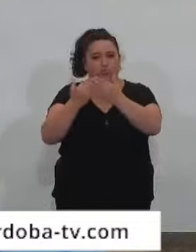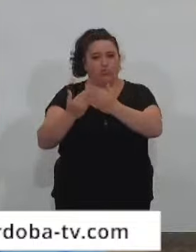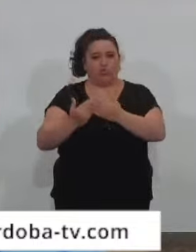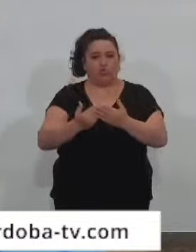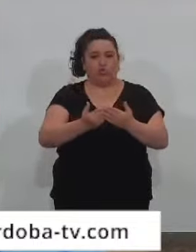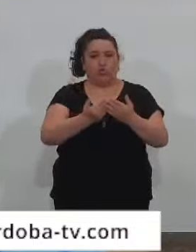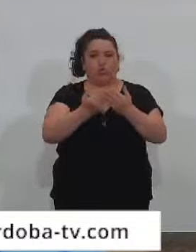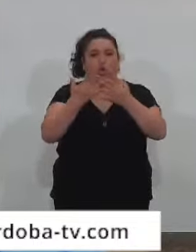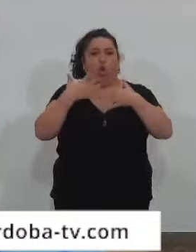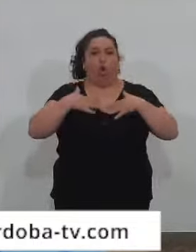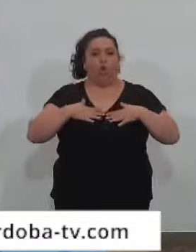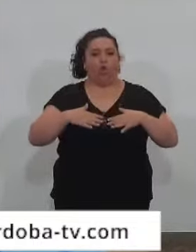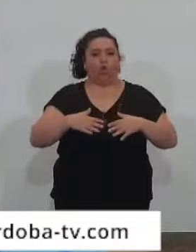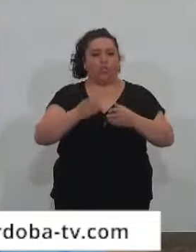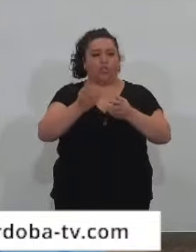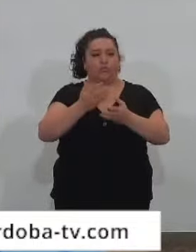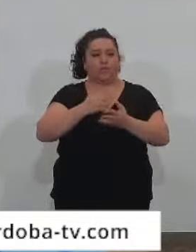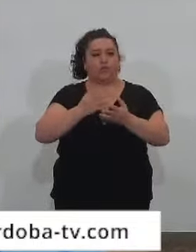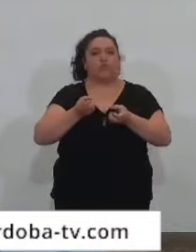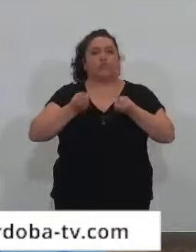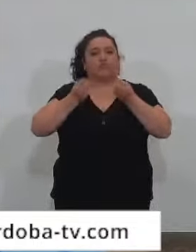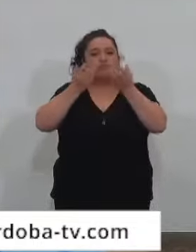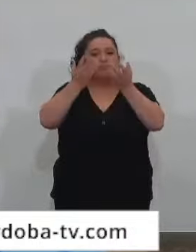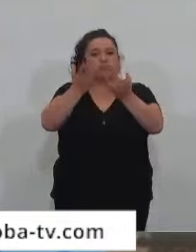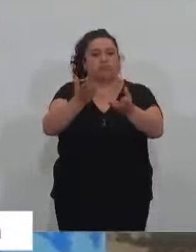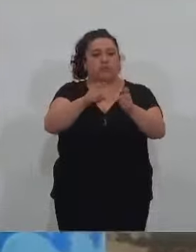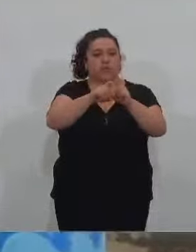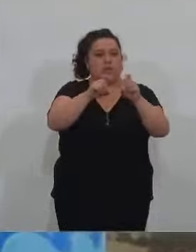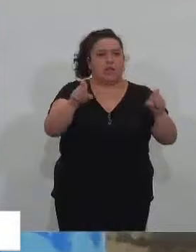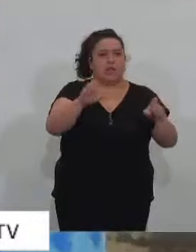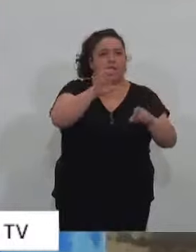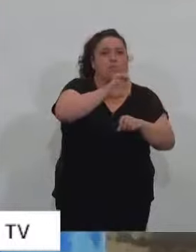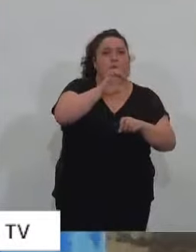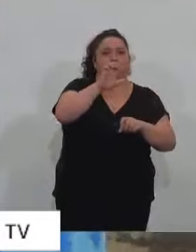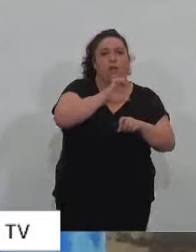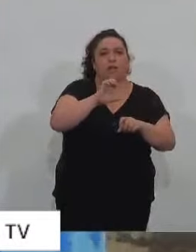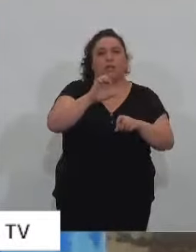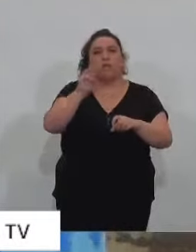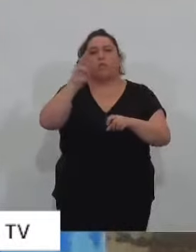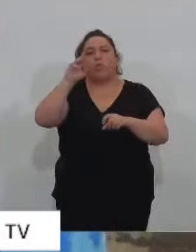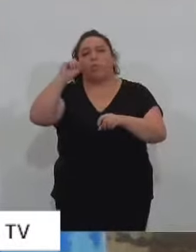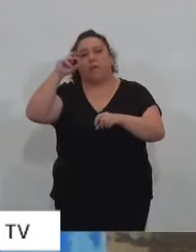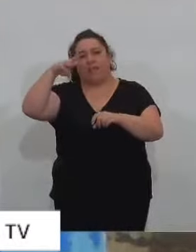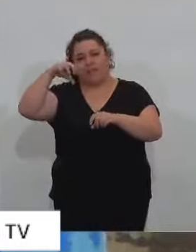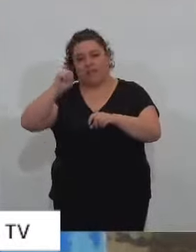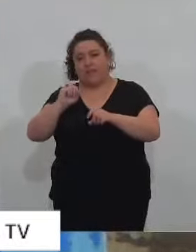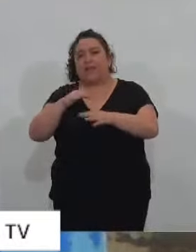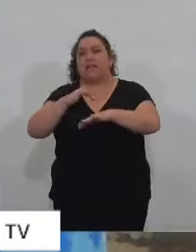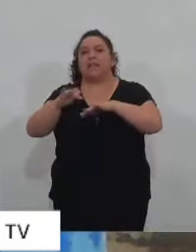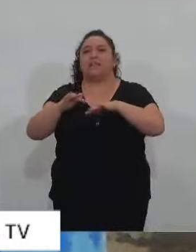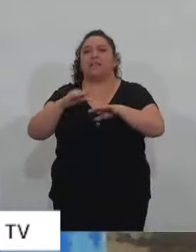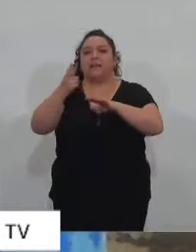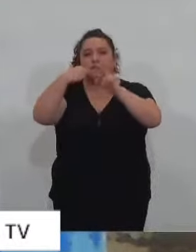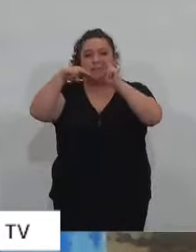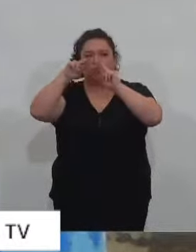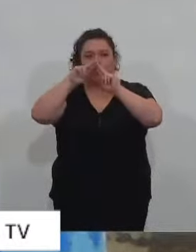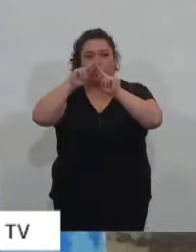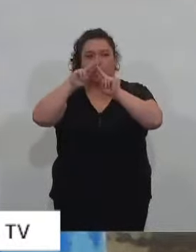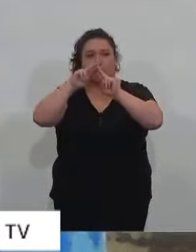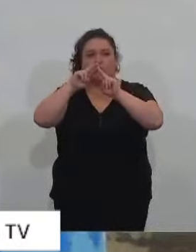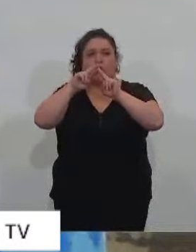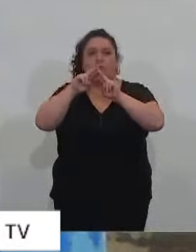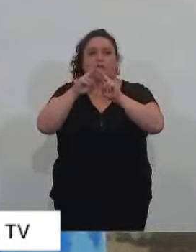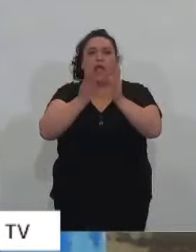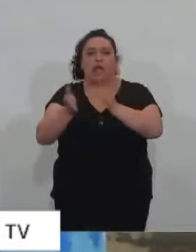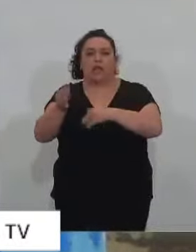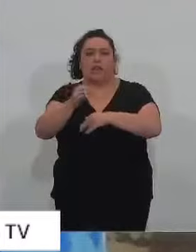PREMASA, como para la propia dinámica de la Diputación en cuanto a energía alternativa. Nosotros los niveles de colaboración